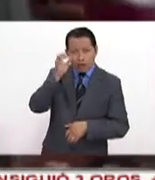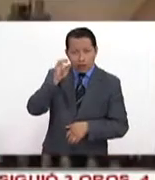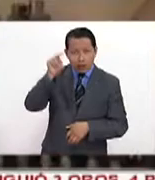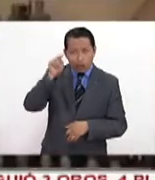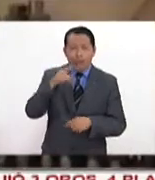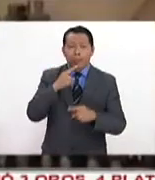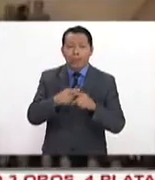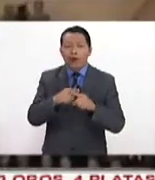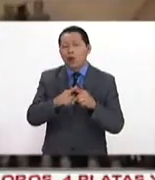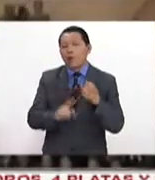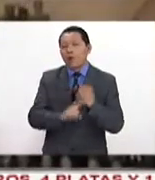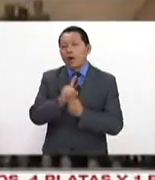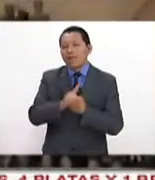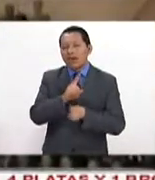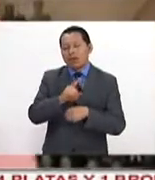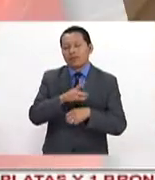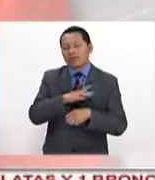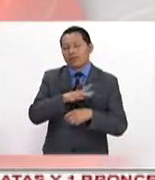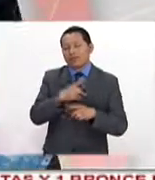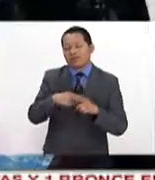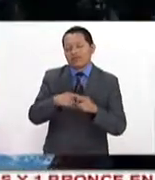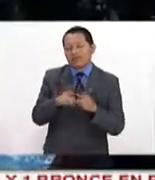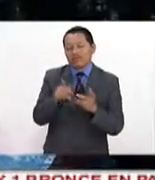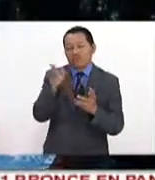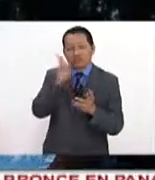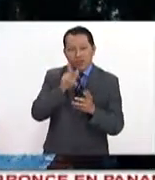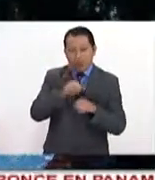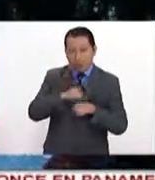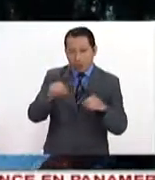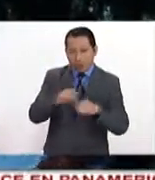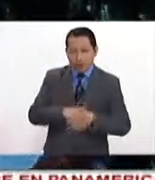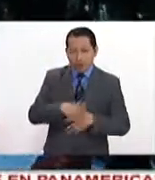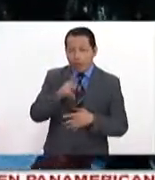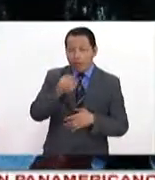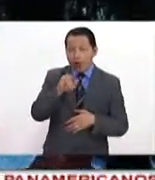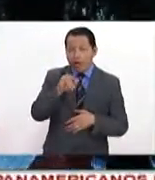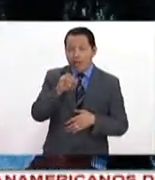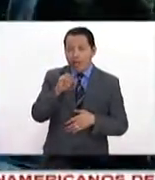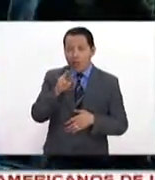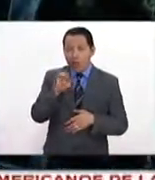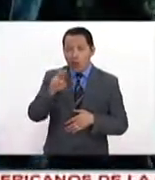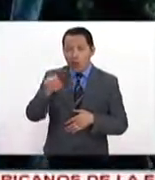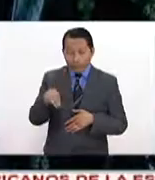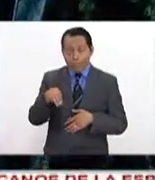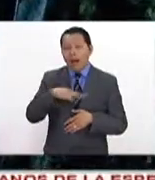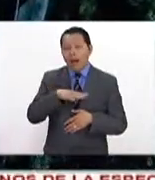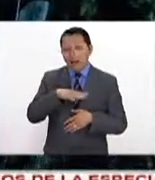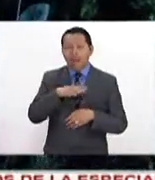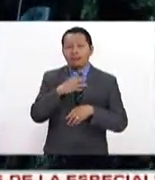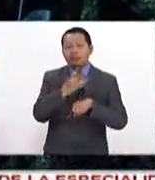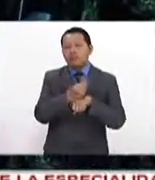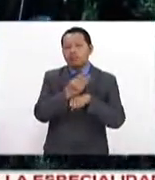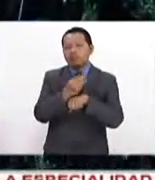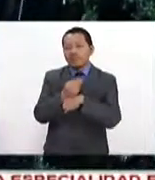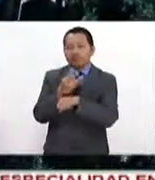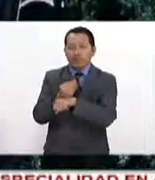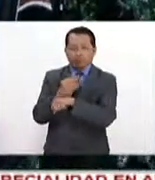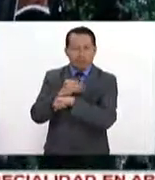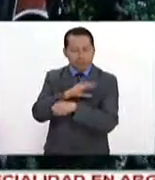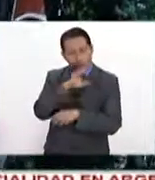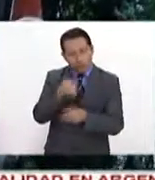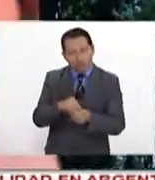por sus pruebas nucleares. El Poliforum Cultural Siqueiros será sometido a una restauración